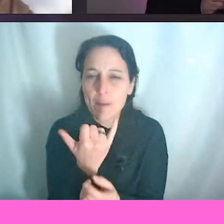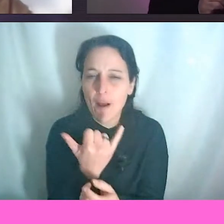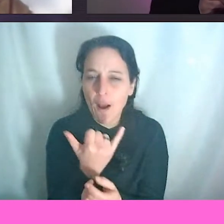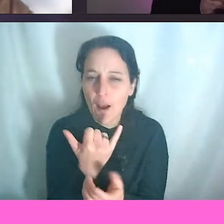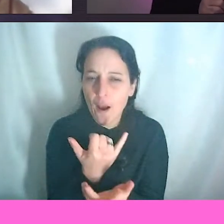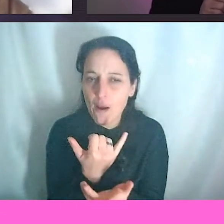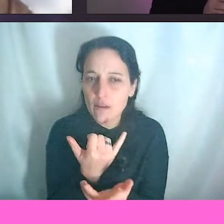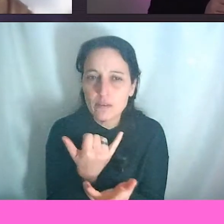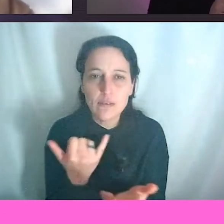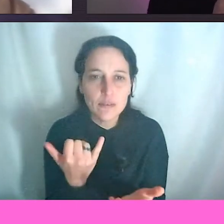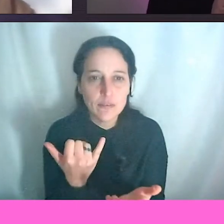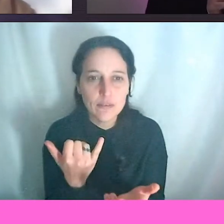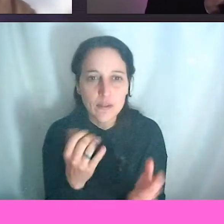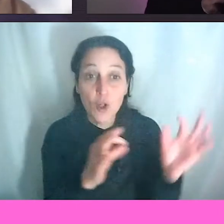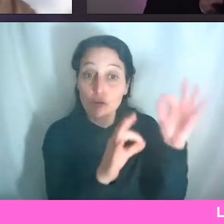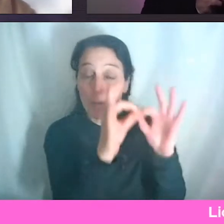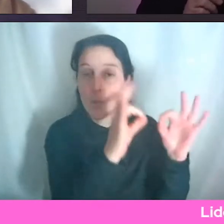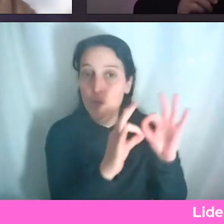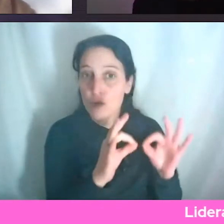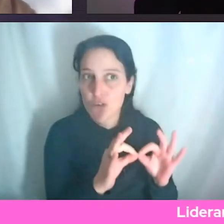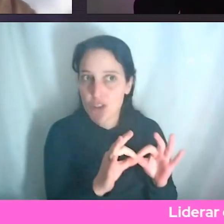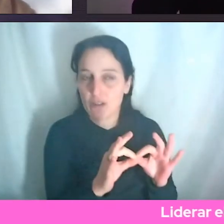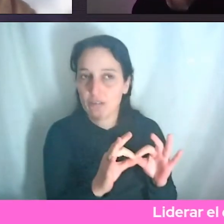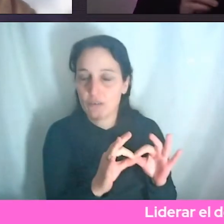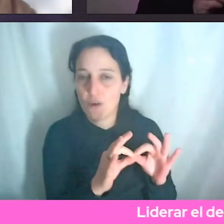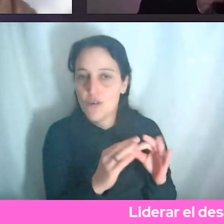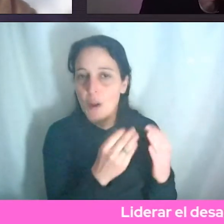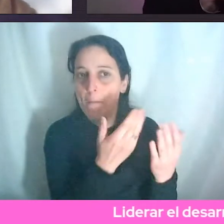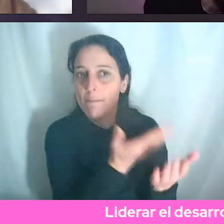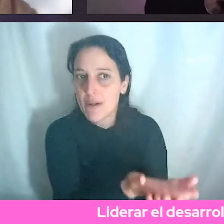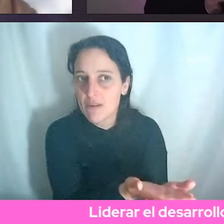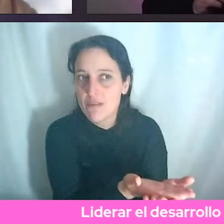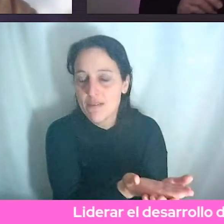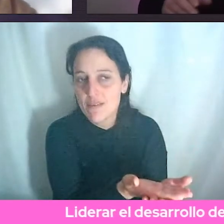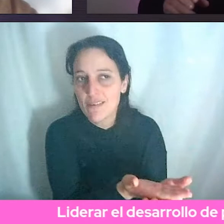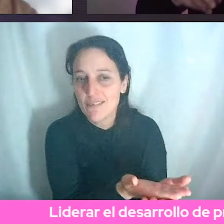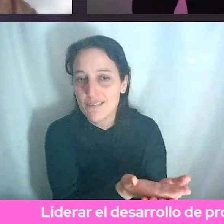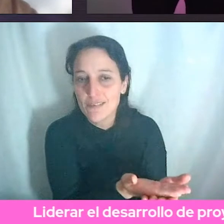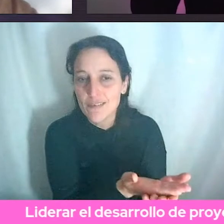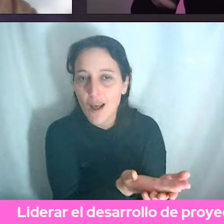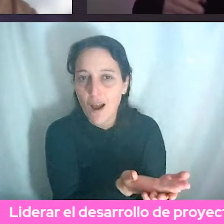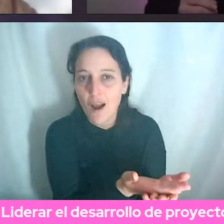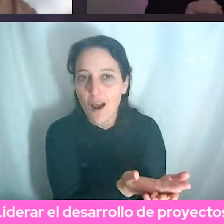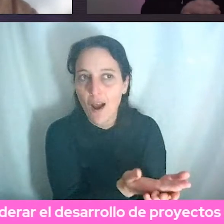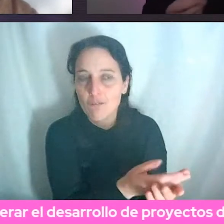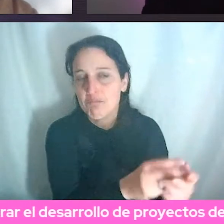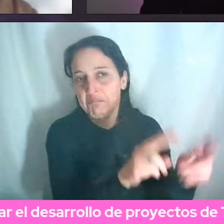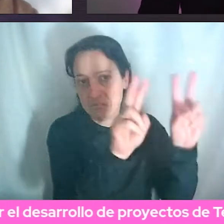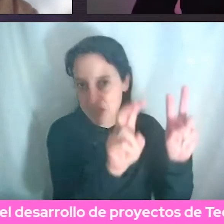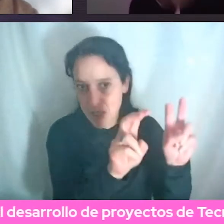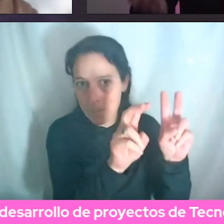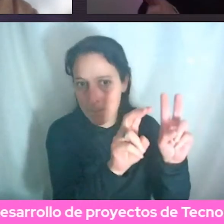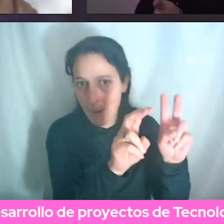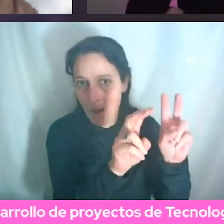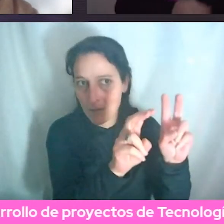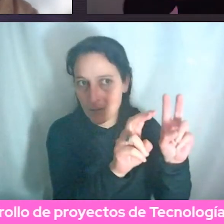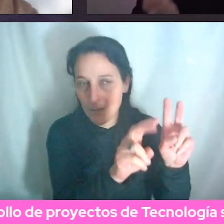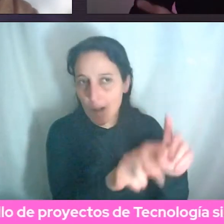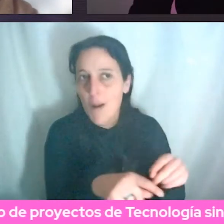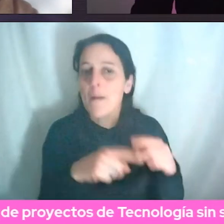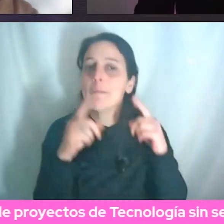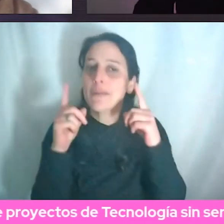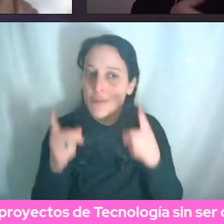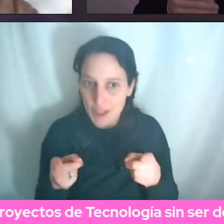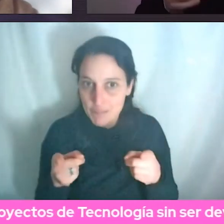caracterizan siempre por presentar características particulares de la temática en la que van a trabajar, pero además hay que gestionar los